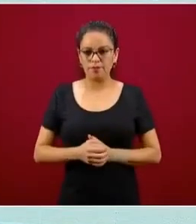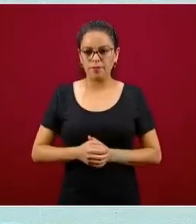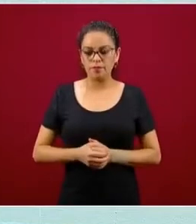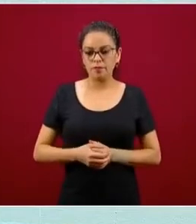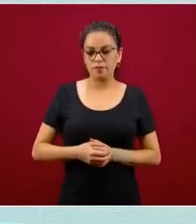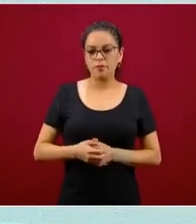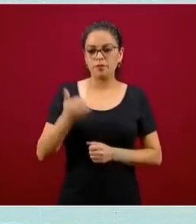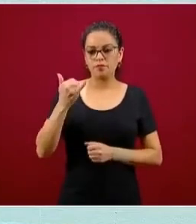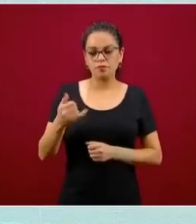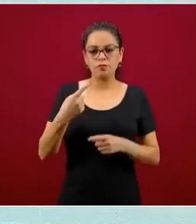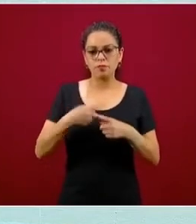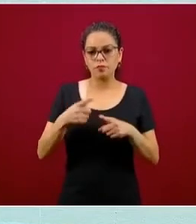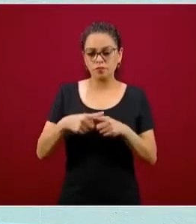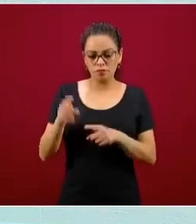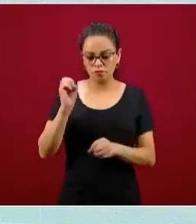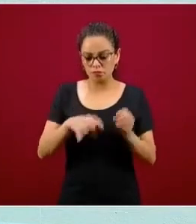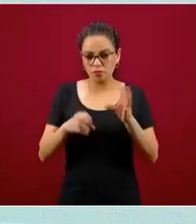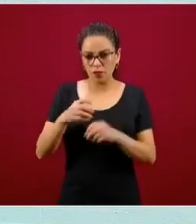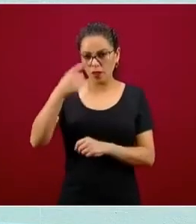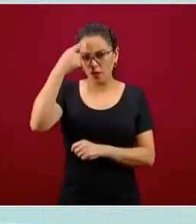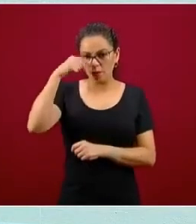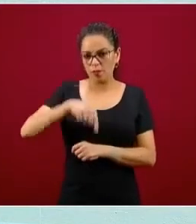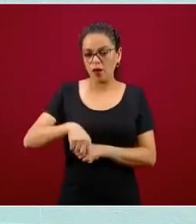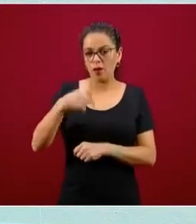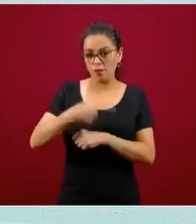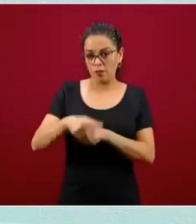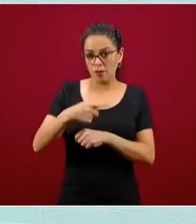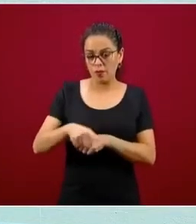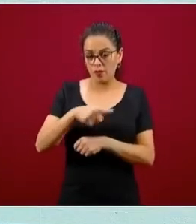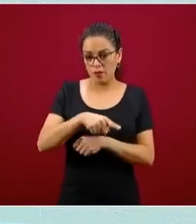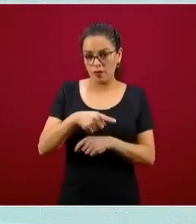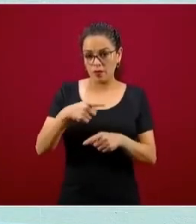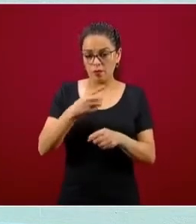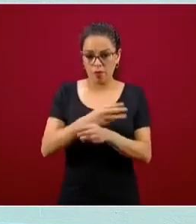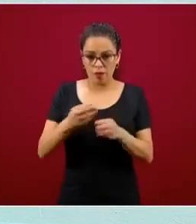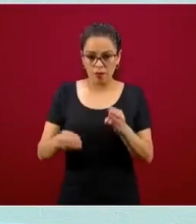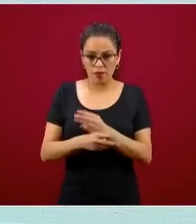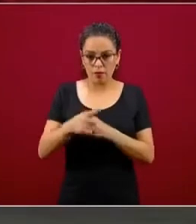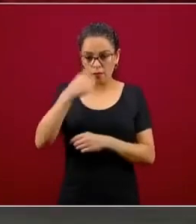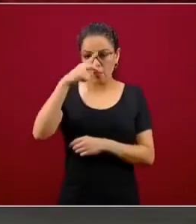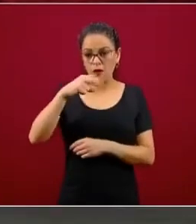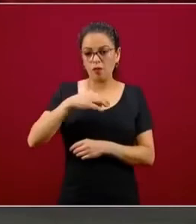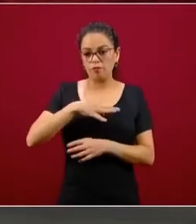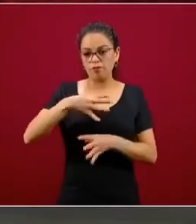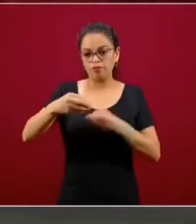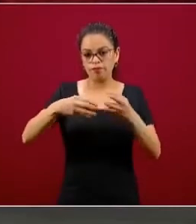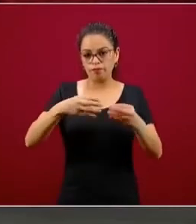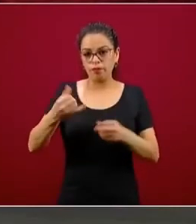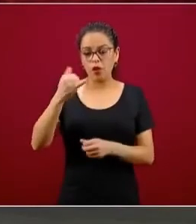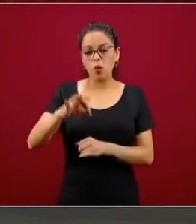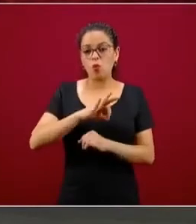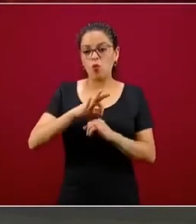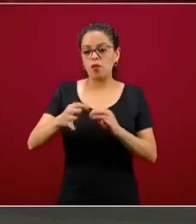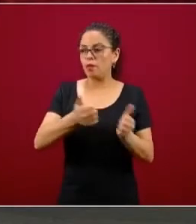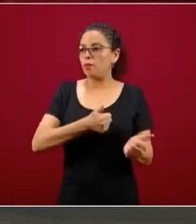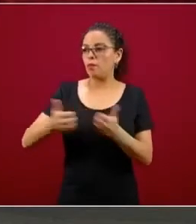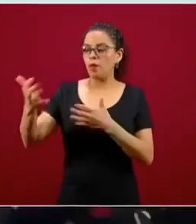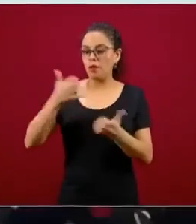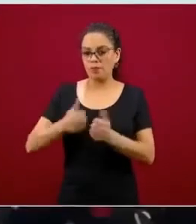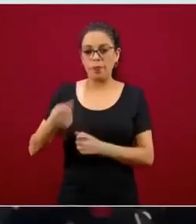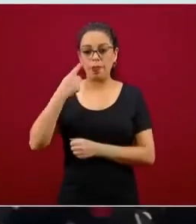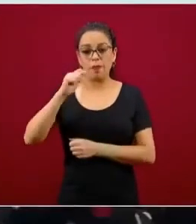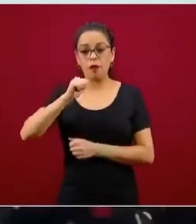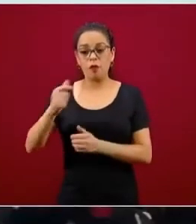los componentes biológicos peligrosos, infecciosos, y su disposición final. Veamos la otra